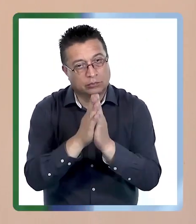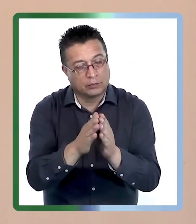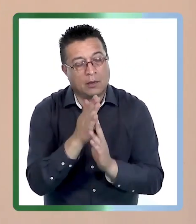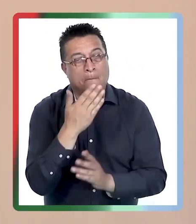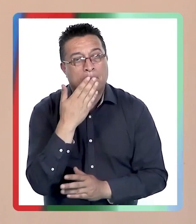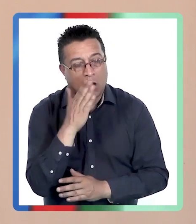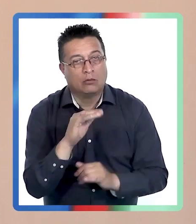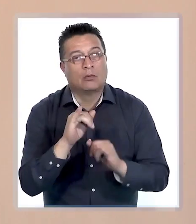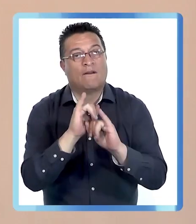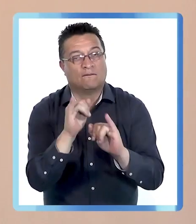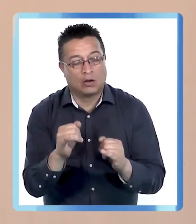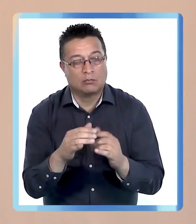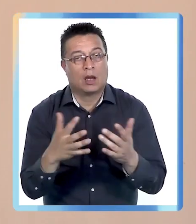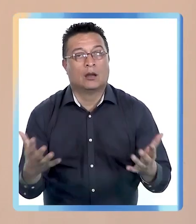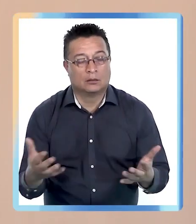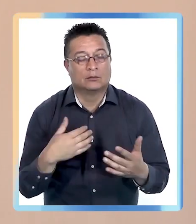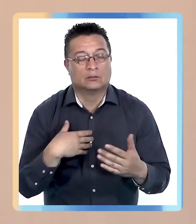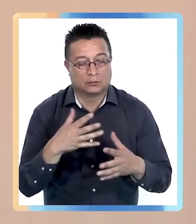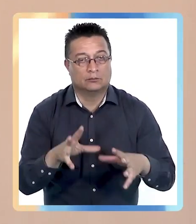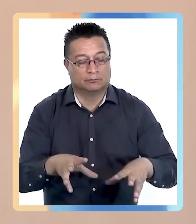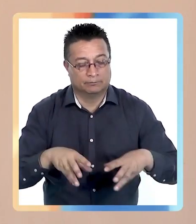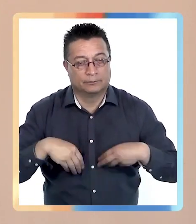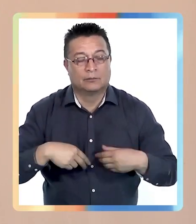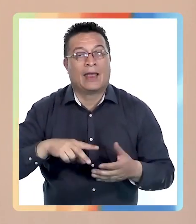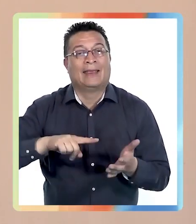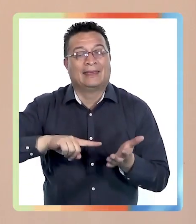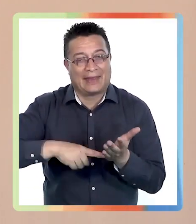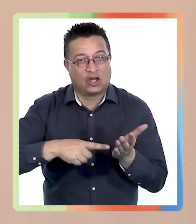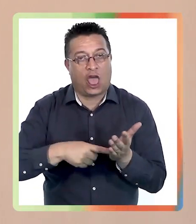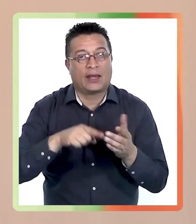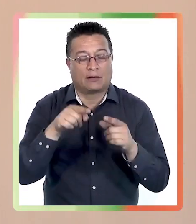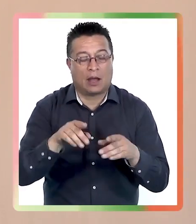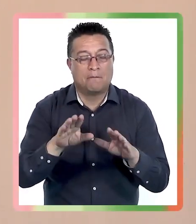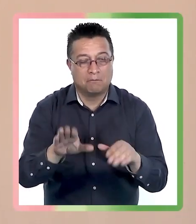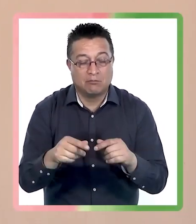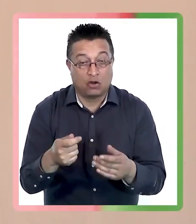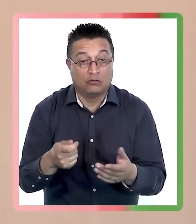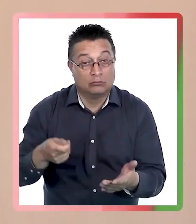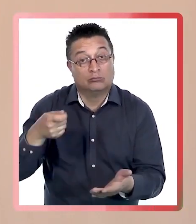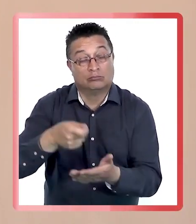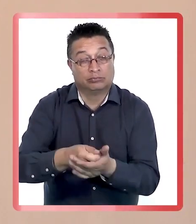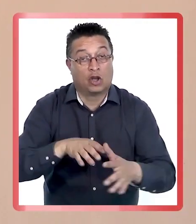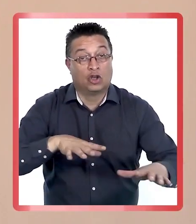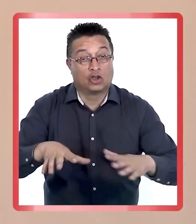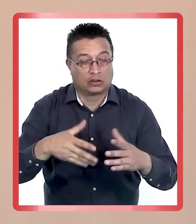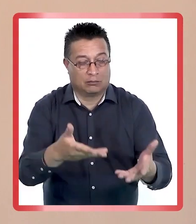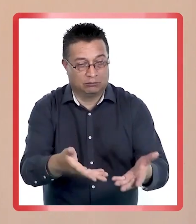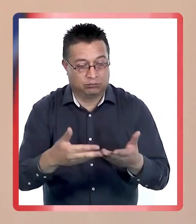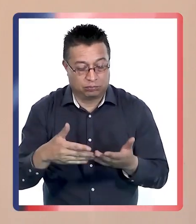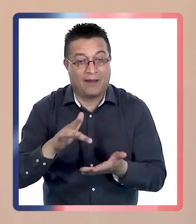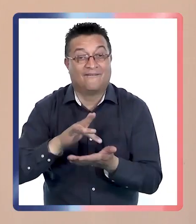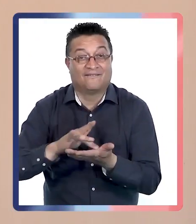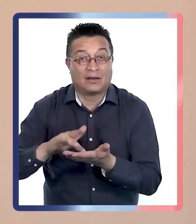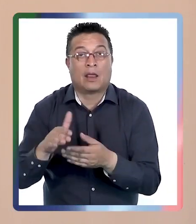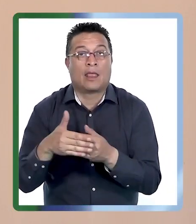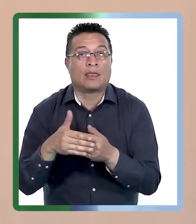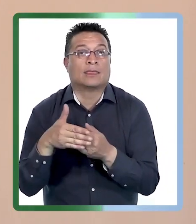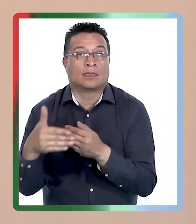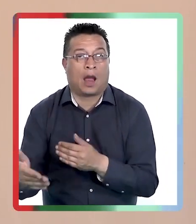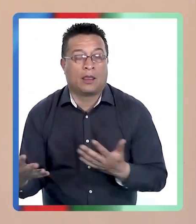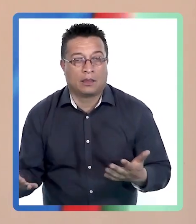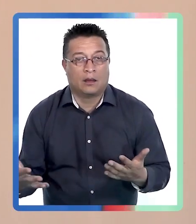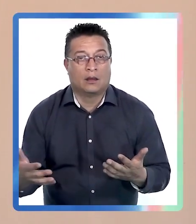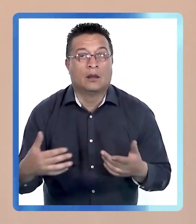sugiriéndole una mejor manera en el fondo como adoptar tecnología A lo mejor pudiera tener el mismo costo del material que nos envían en braille